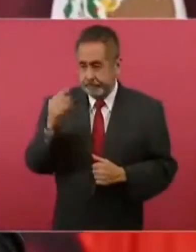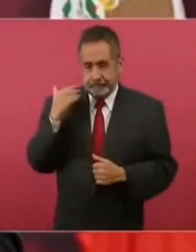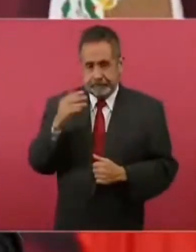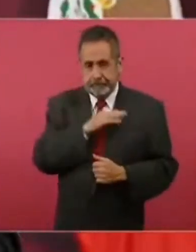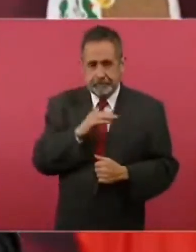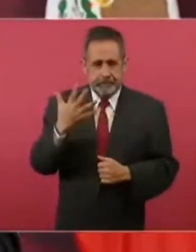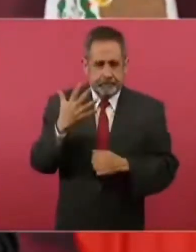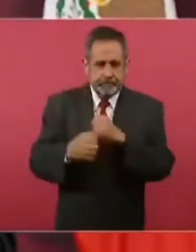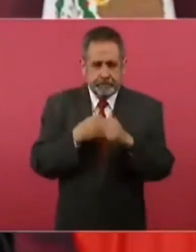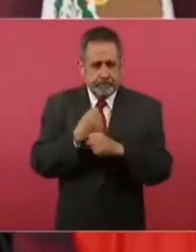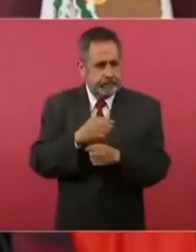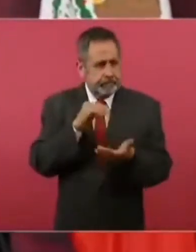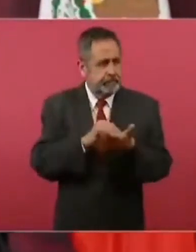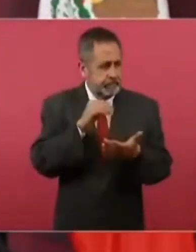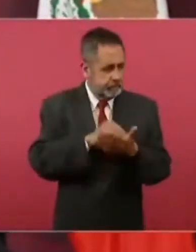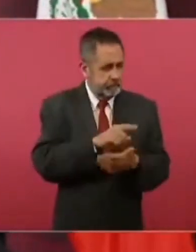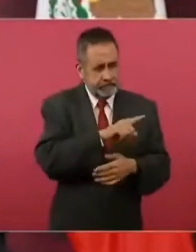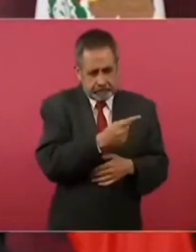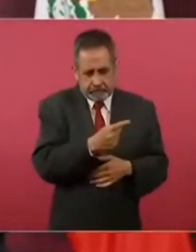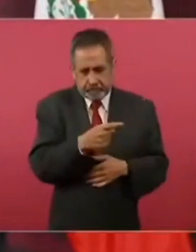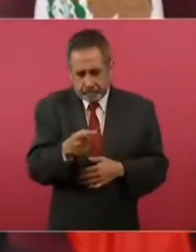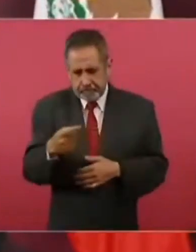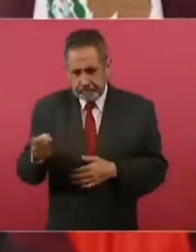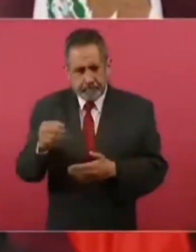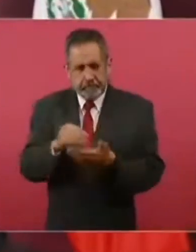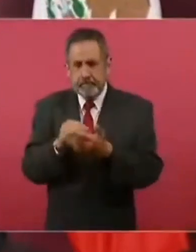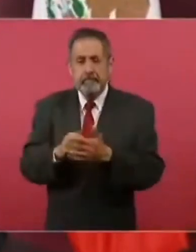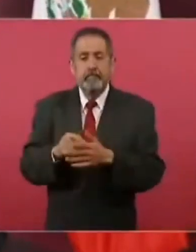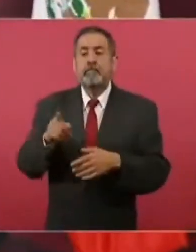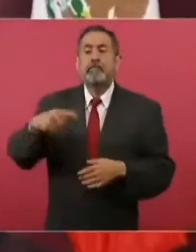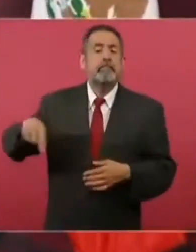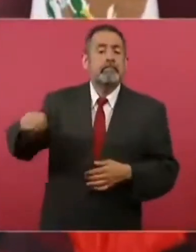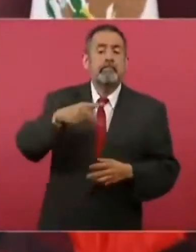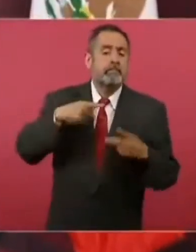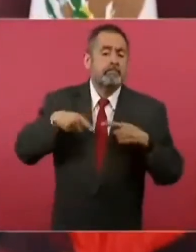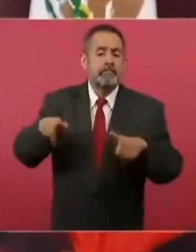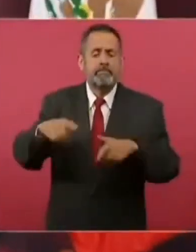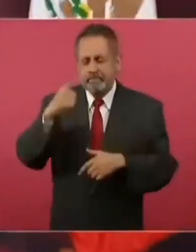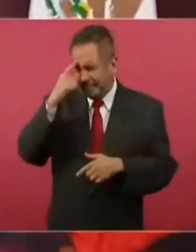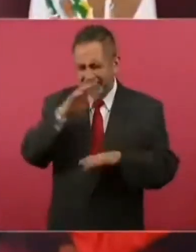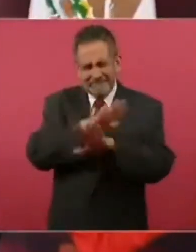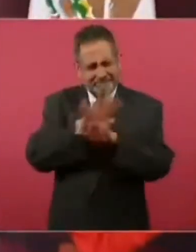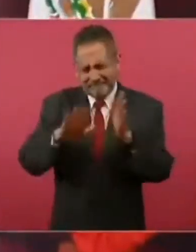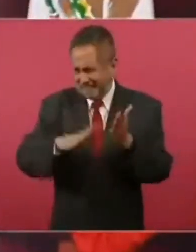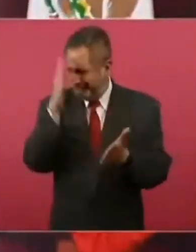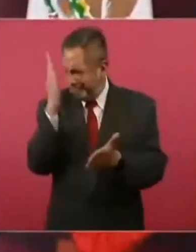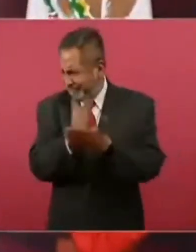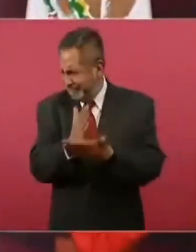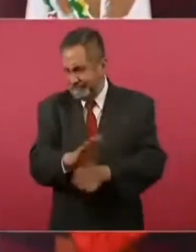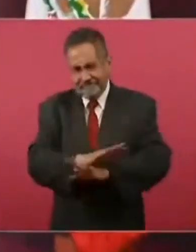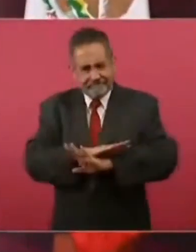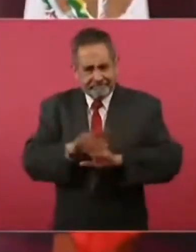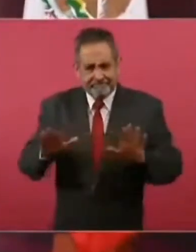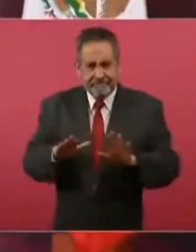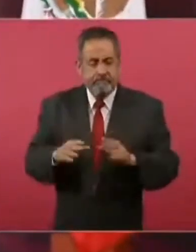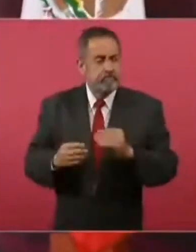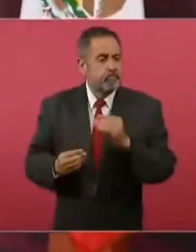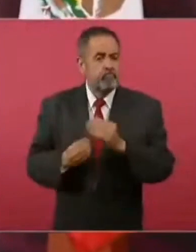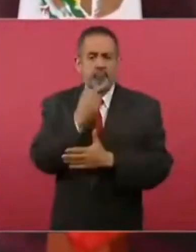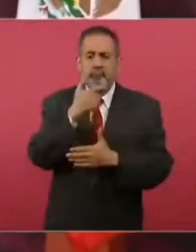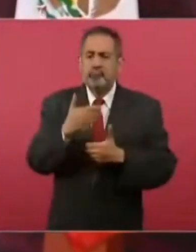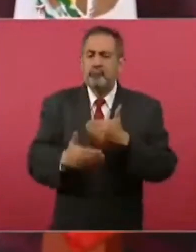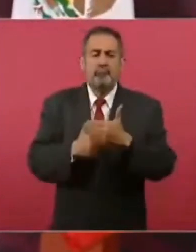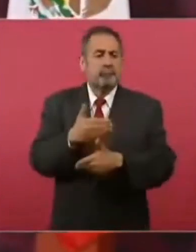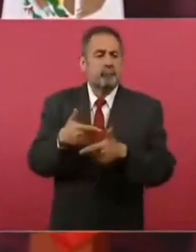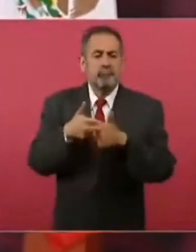hace 5 años, que el pueblo dijo basta, y se inició un proceso nuevo.